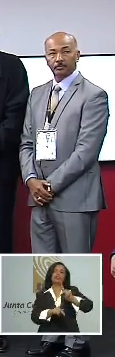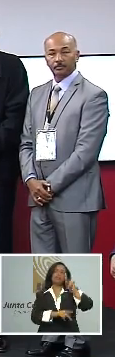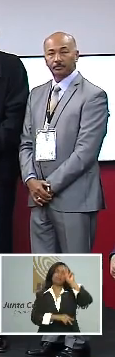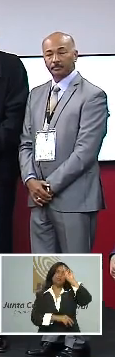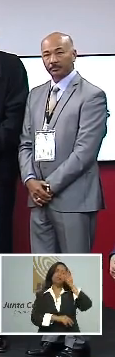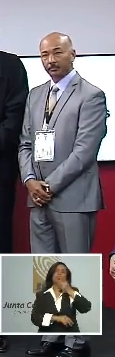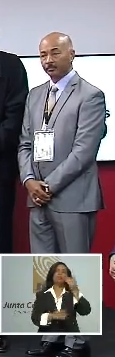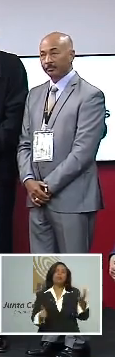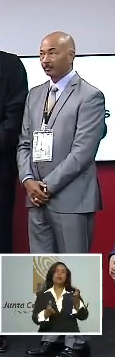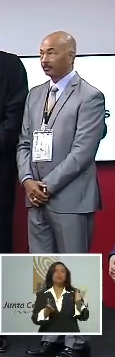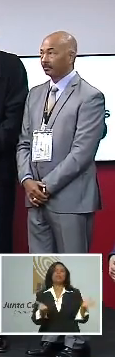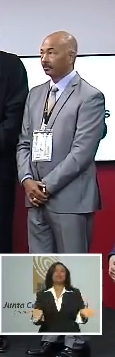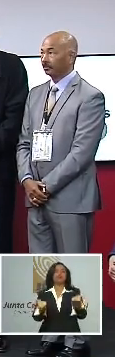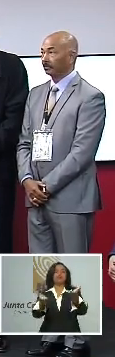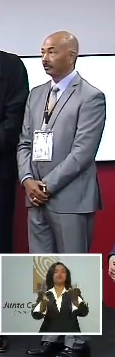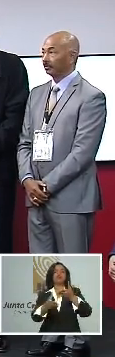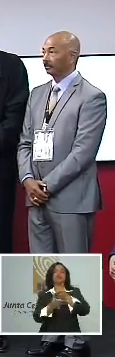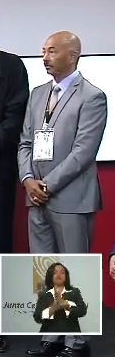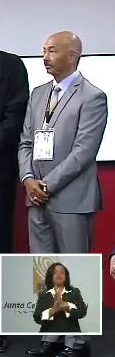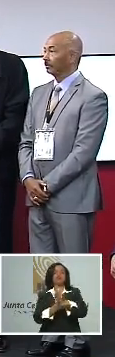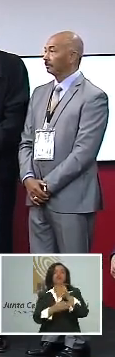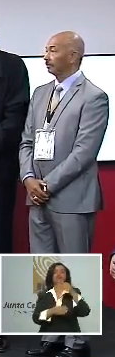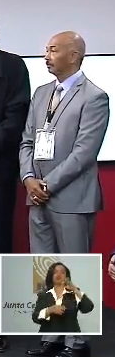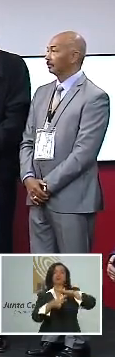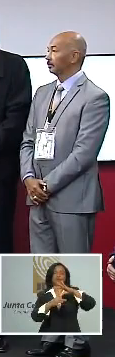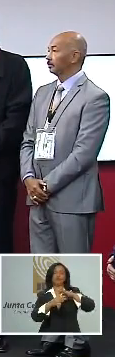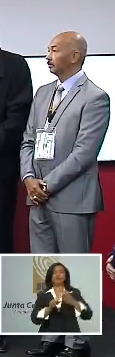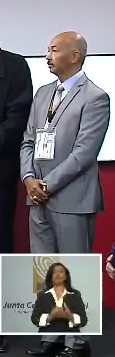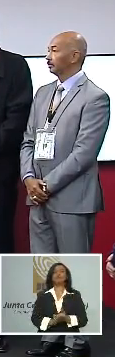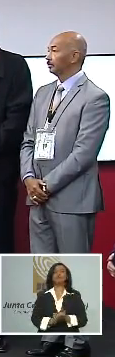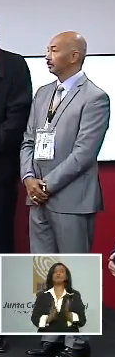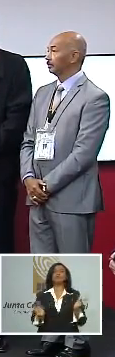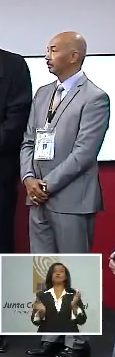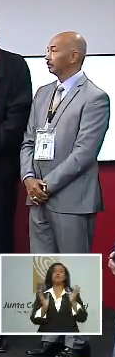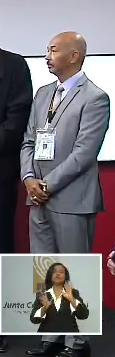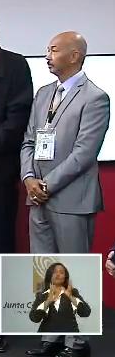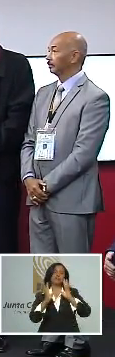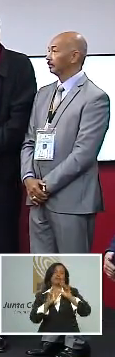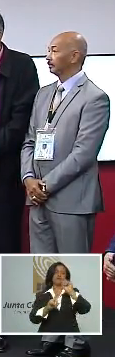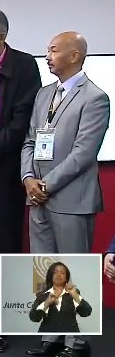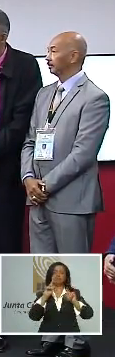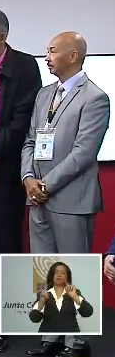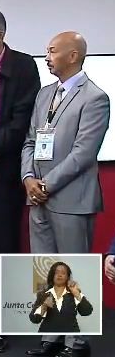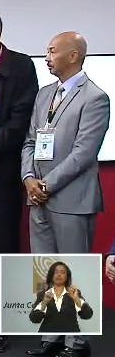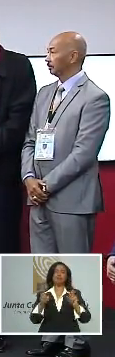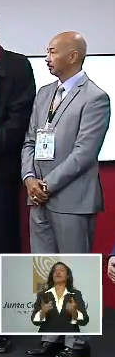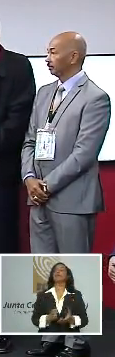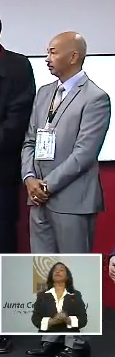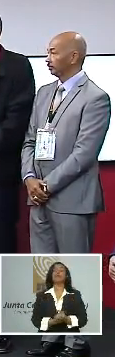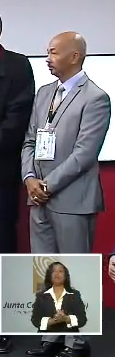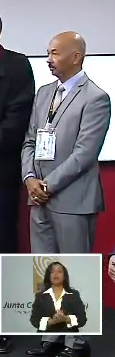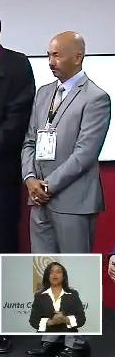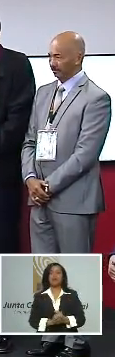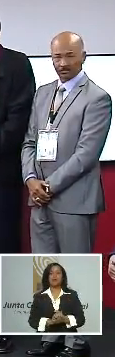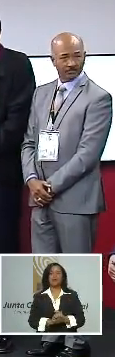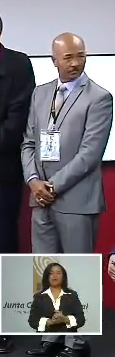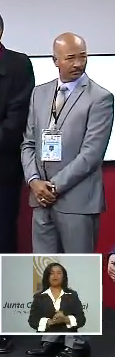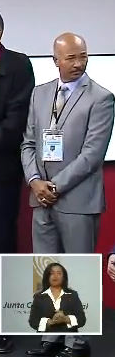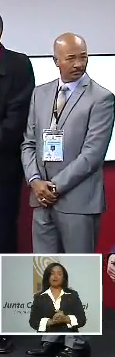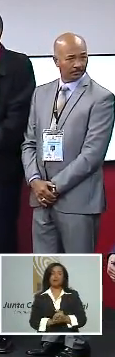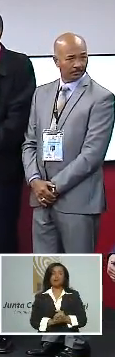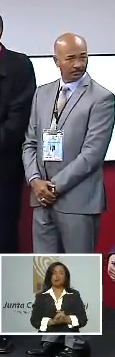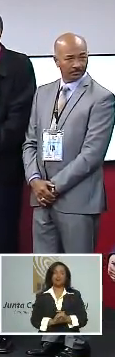su derecho al voto. Señor Castomate, quisiéramos hacerle una pregunta. Escucharon las palabras de Monseñor Jesús